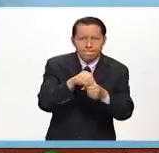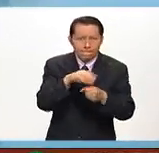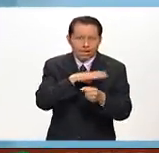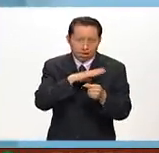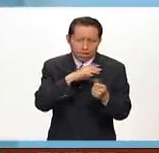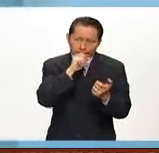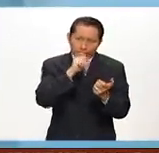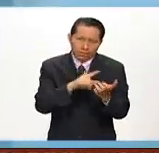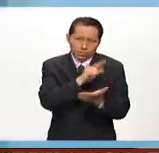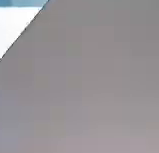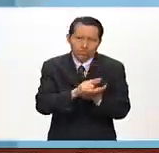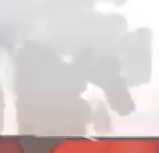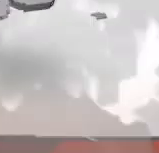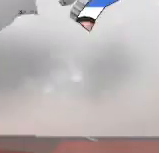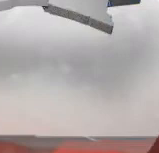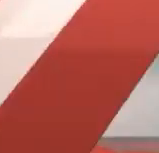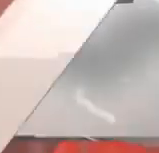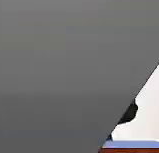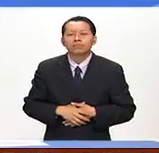vigente.